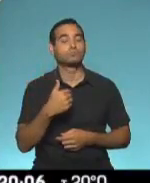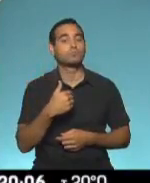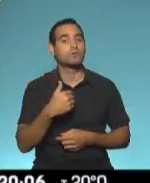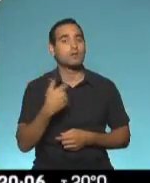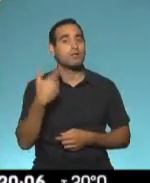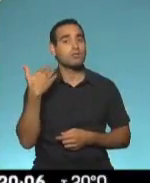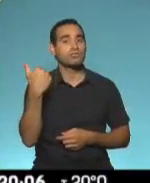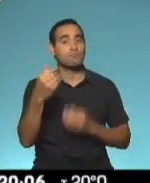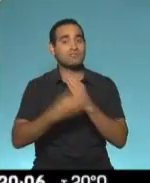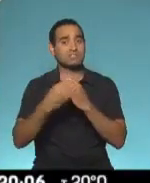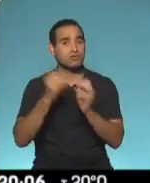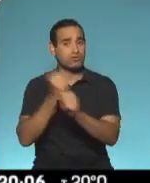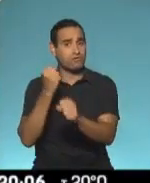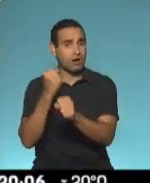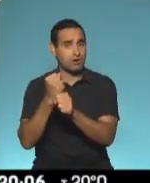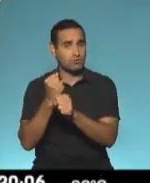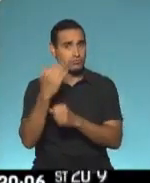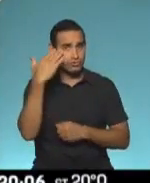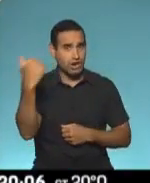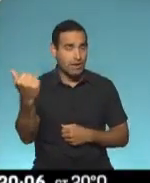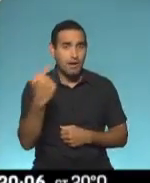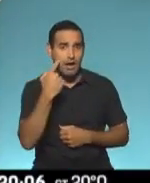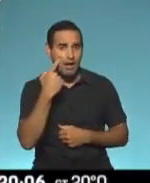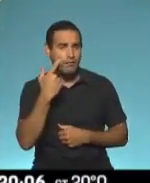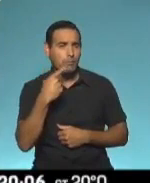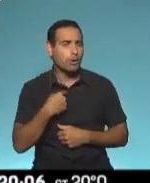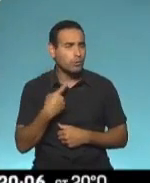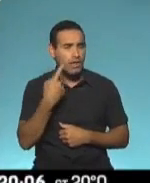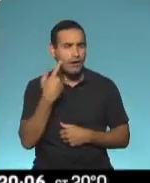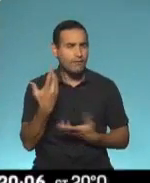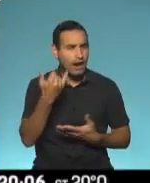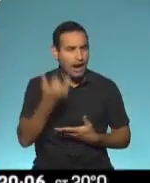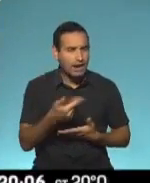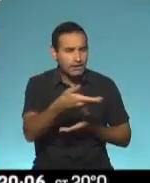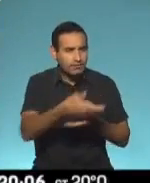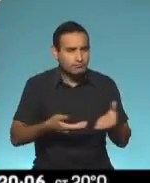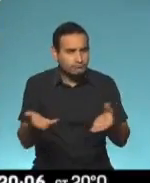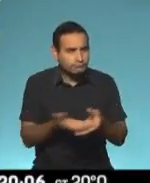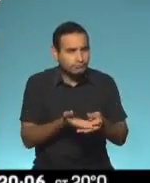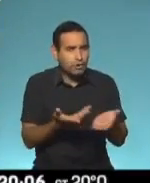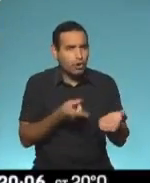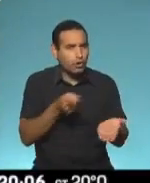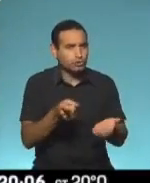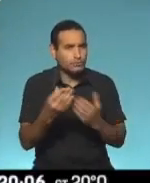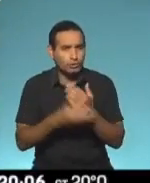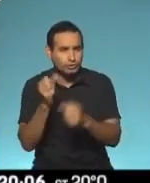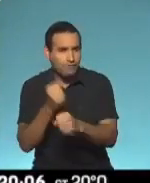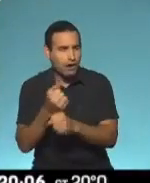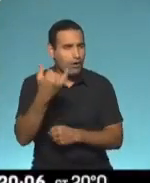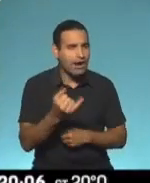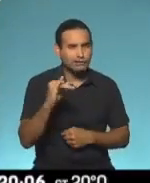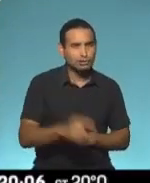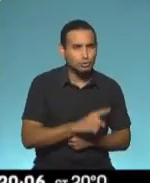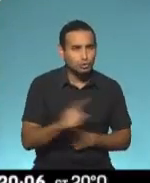nos llamaban del Ministerio de Trabajo para ver si había expedientes que ingresaban contra el Ministerio de Trabajo o en el